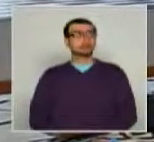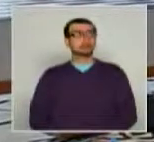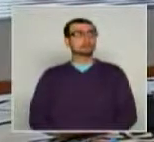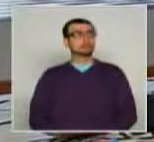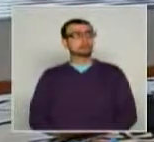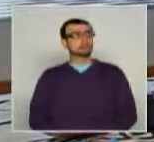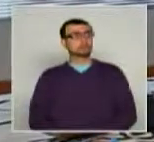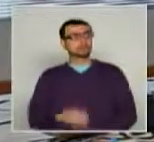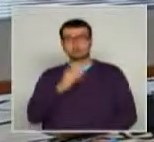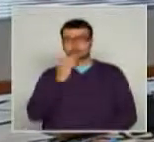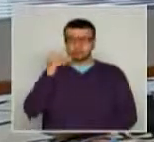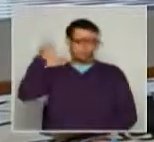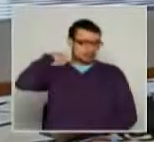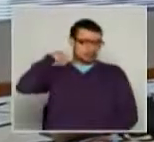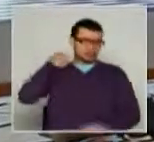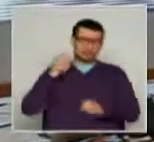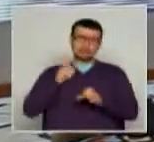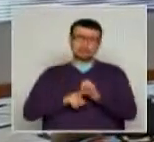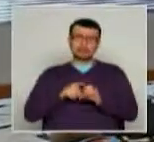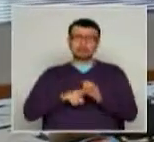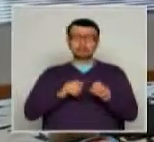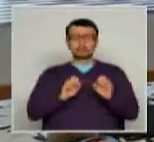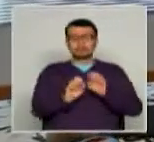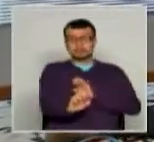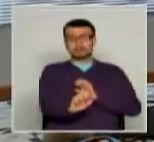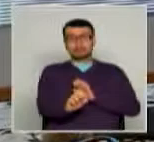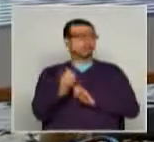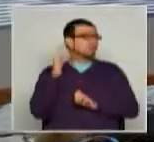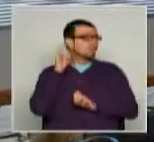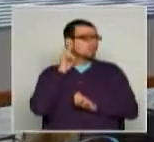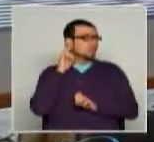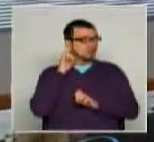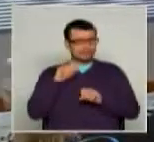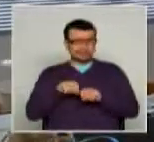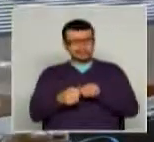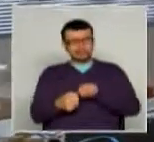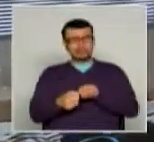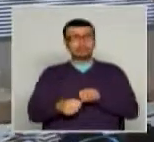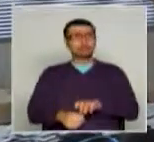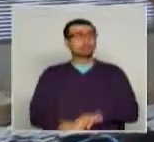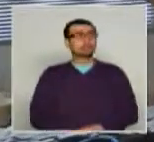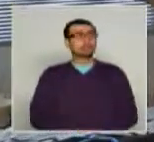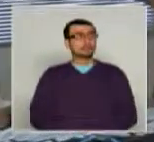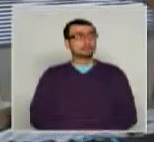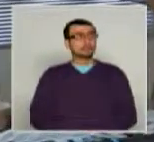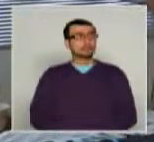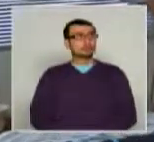con la columna en el momento de hacer este movimiento o este ajuste que se llama torsión supinal.